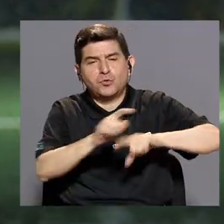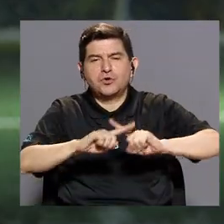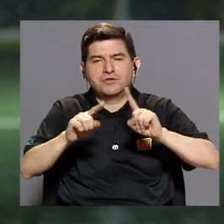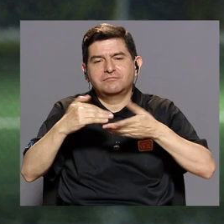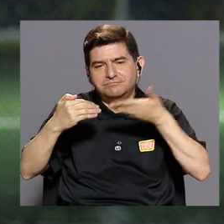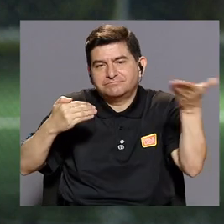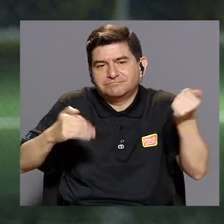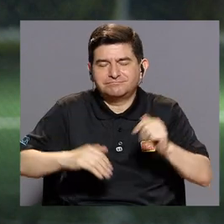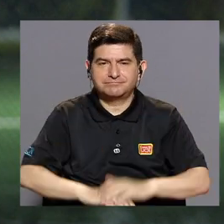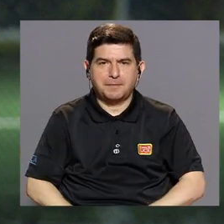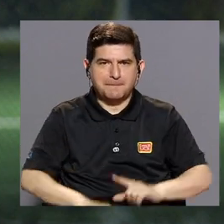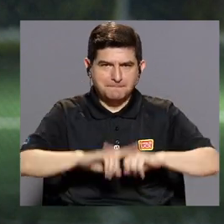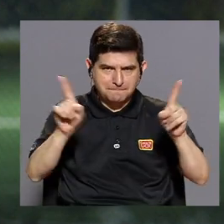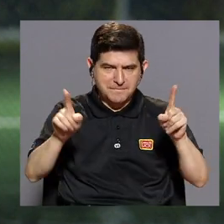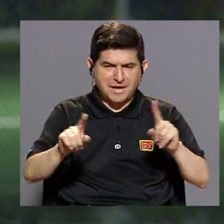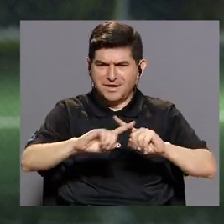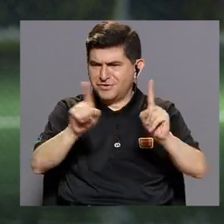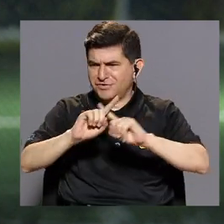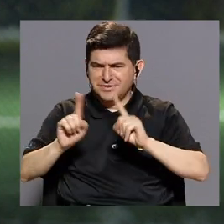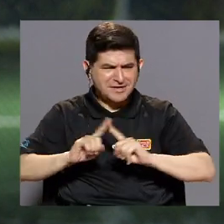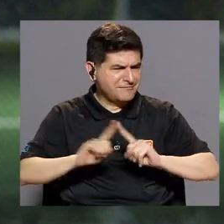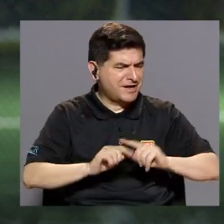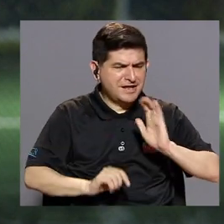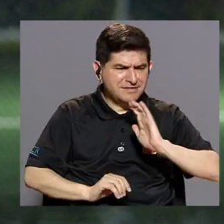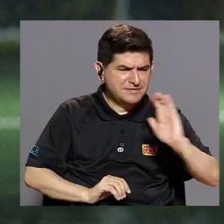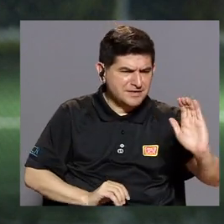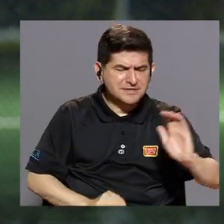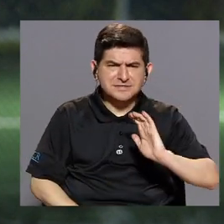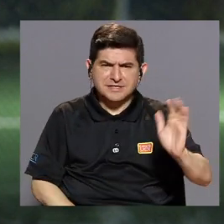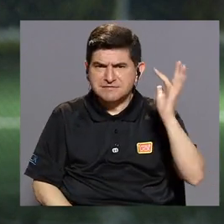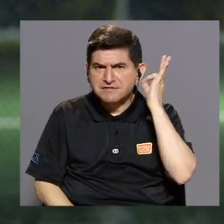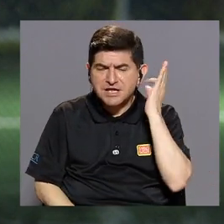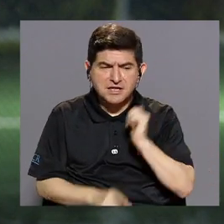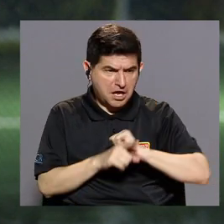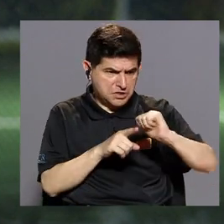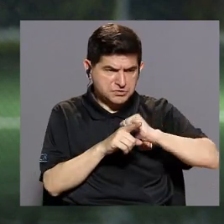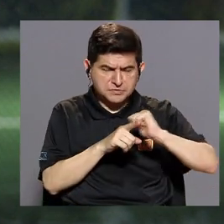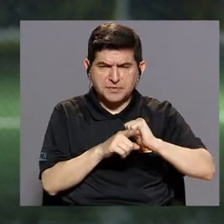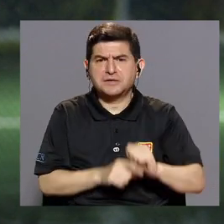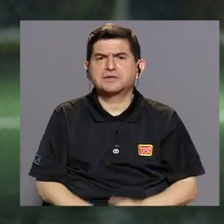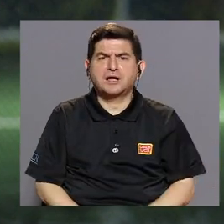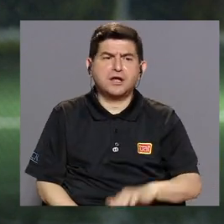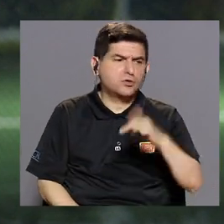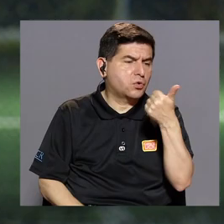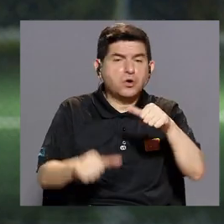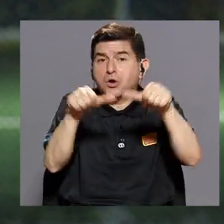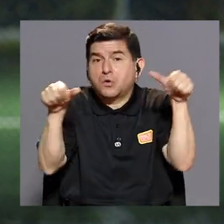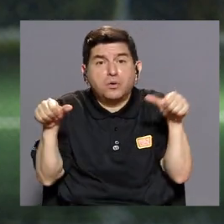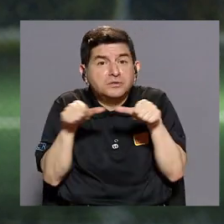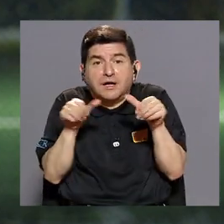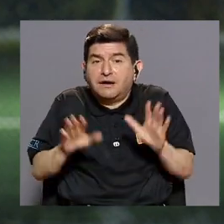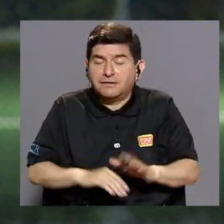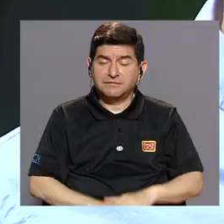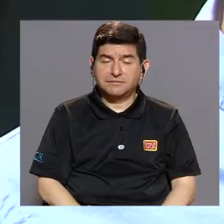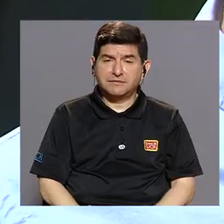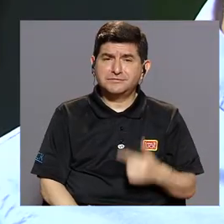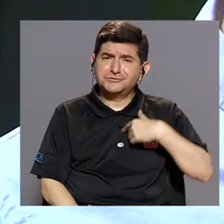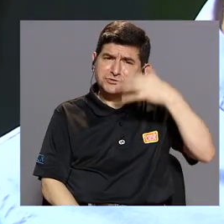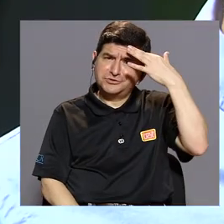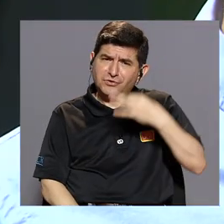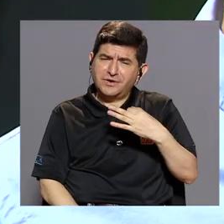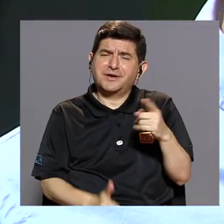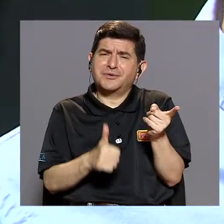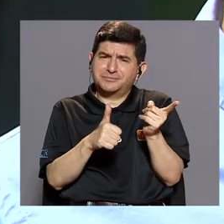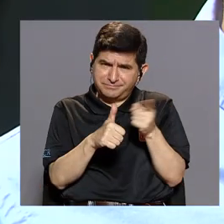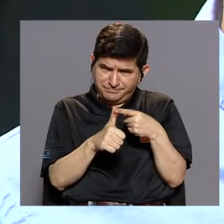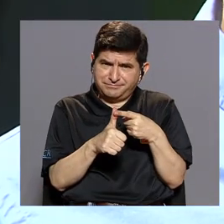montón de factores, pero hay un montón de niños, hay un montón de niñas practicando y entrenando en otras áreas. Entonces, yo creo que